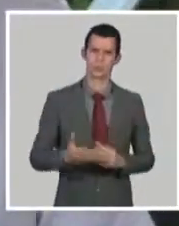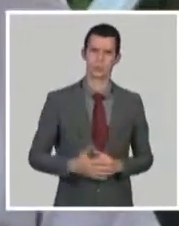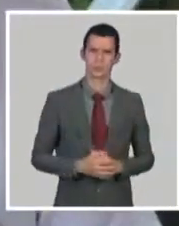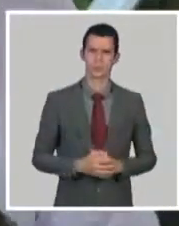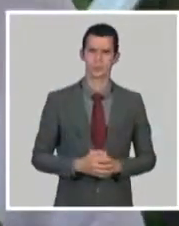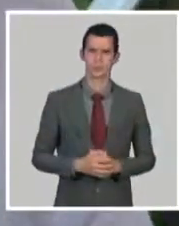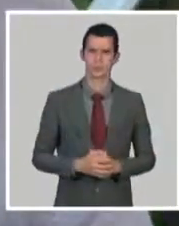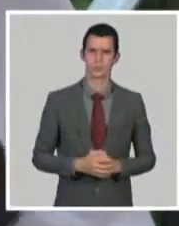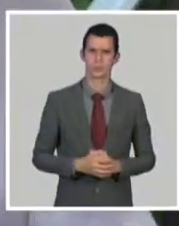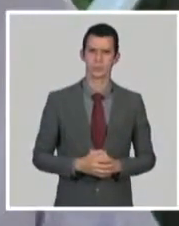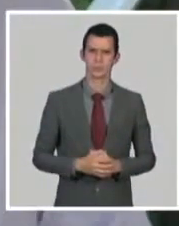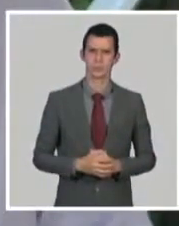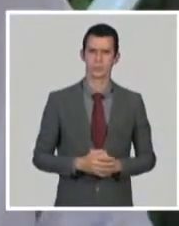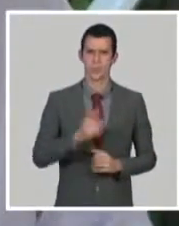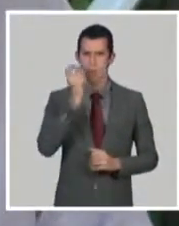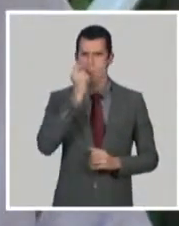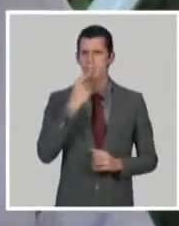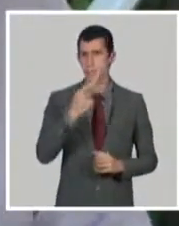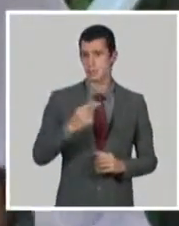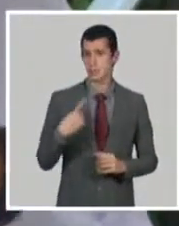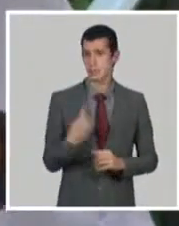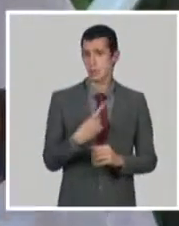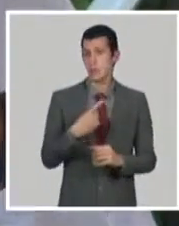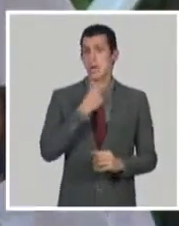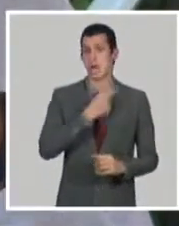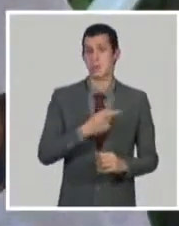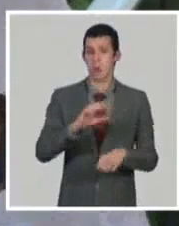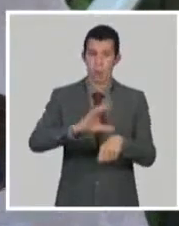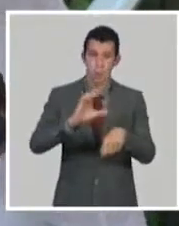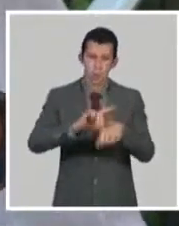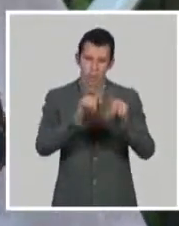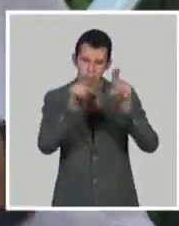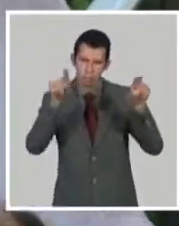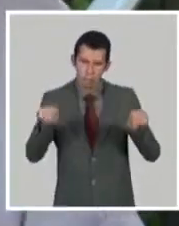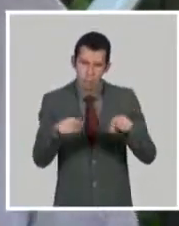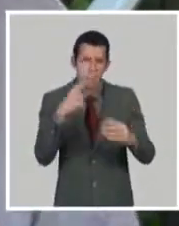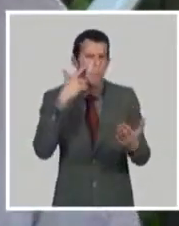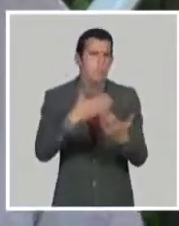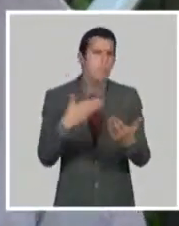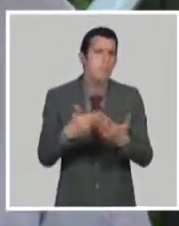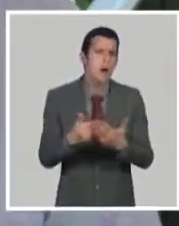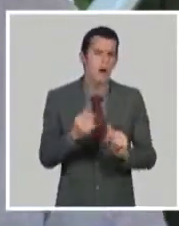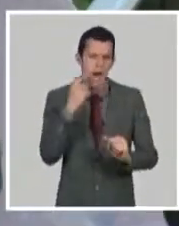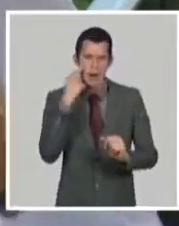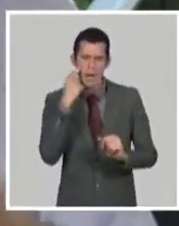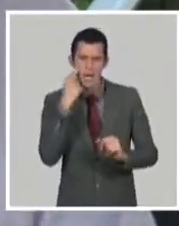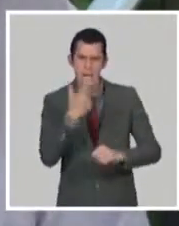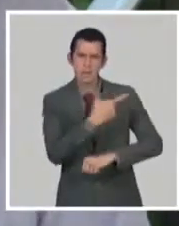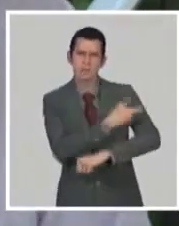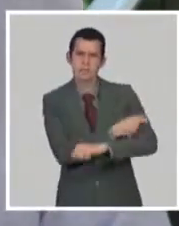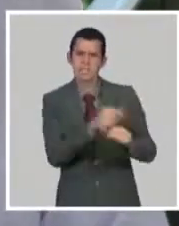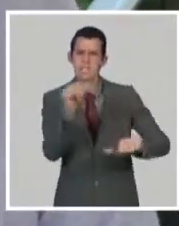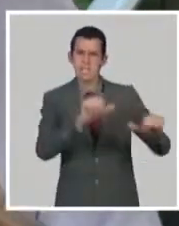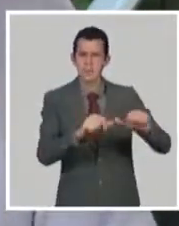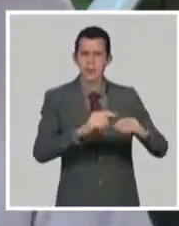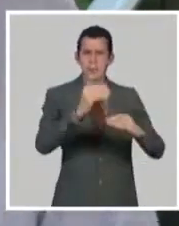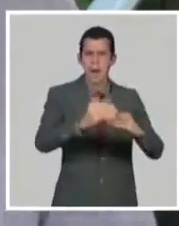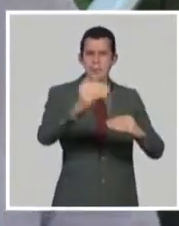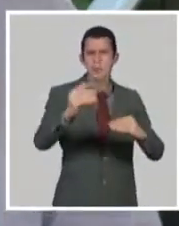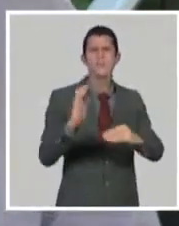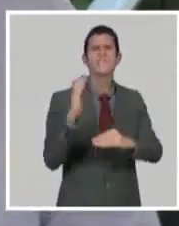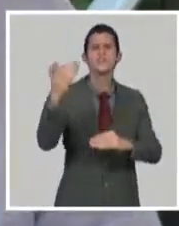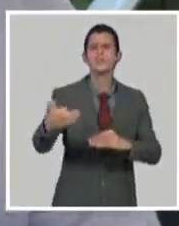modelaciones también que permitan predecir qué mutaciones pueden ocurrir con más frecuencia y de las que ocurran, cuál pudieran